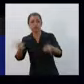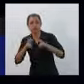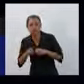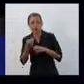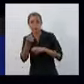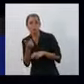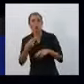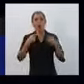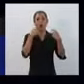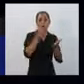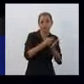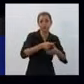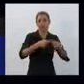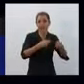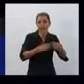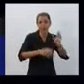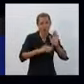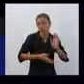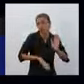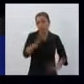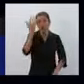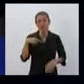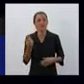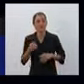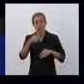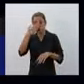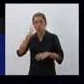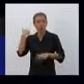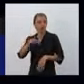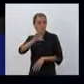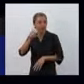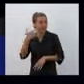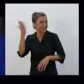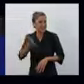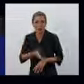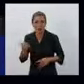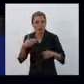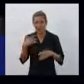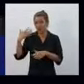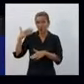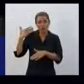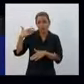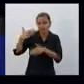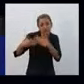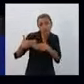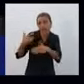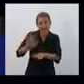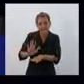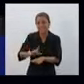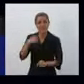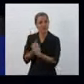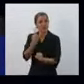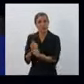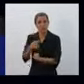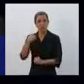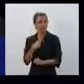promedio de los últimos 30 años ha sido el 36% no podemos seguir así tenemos que cambiar tenemos que ser